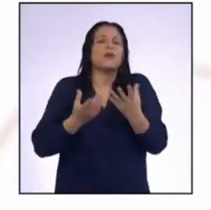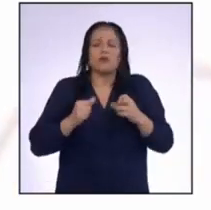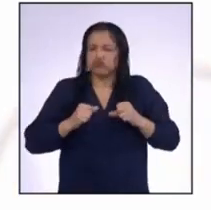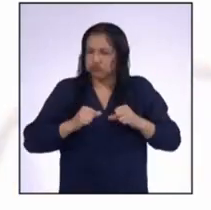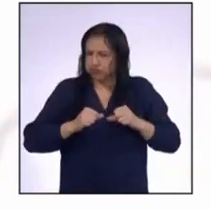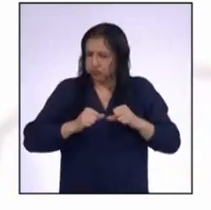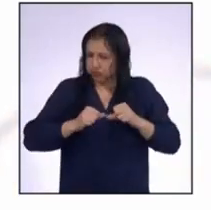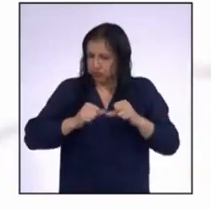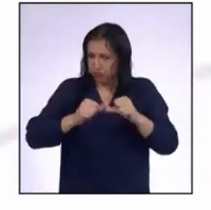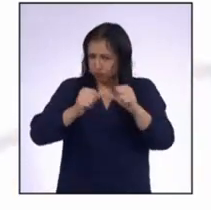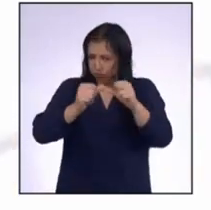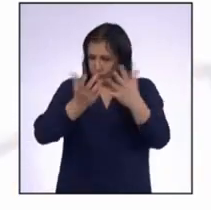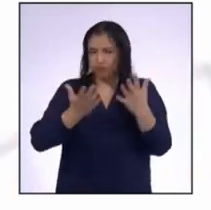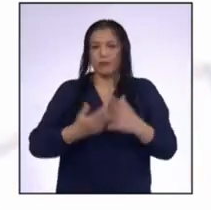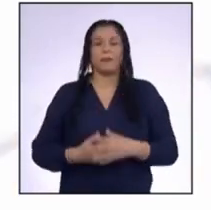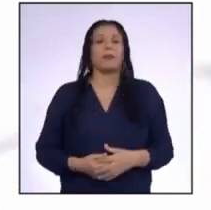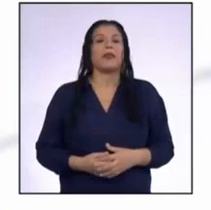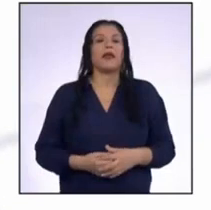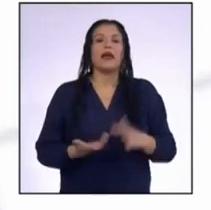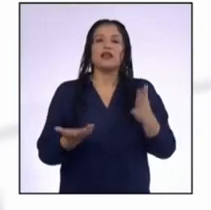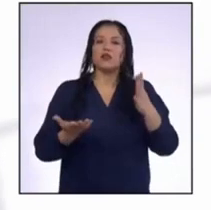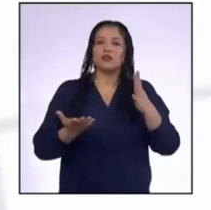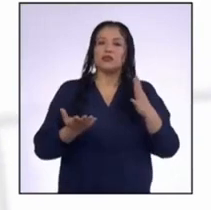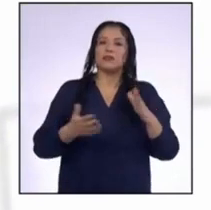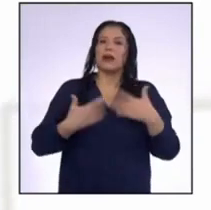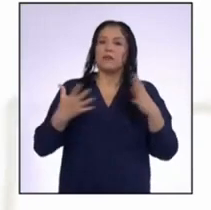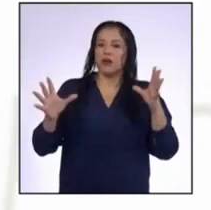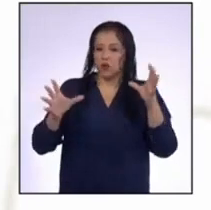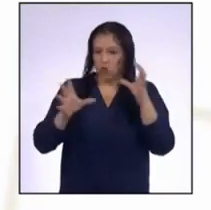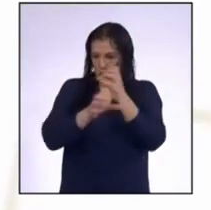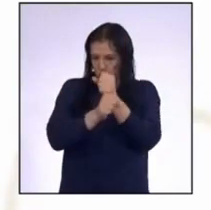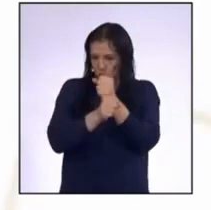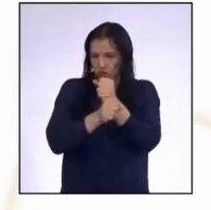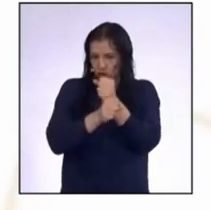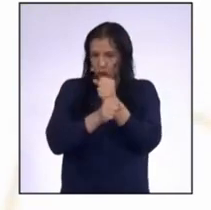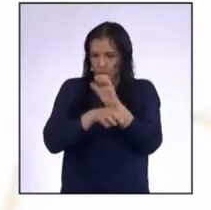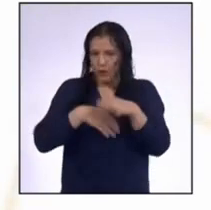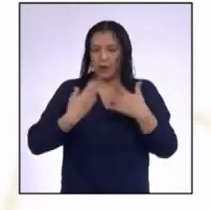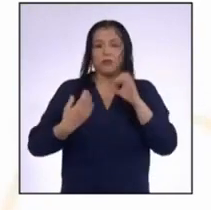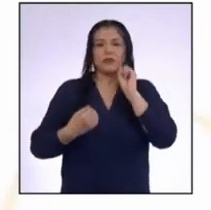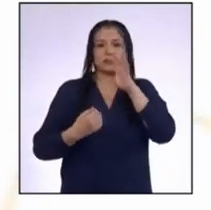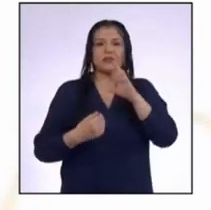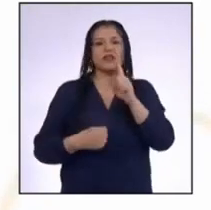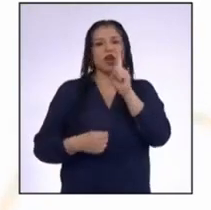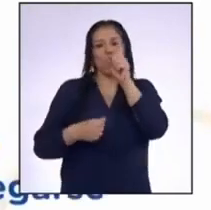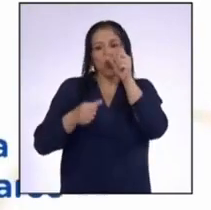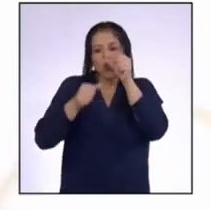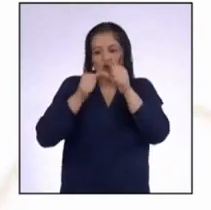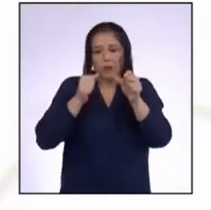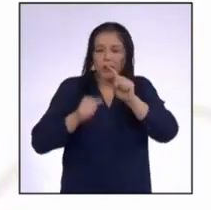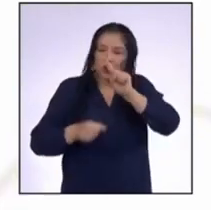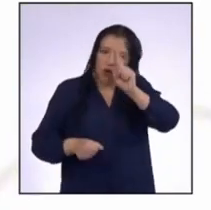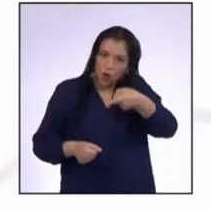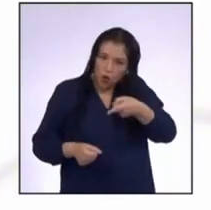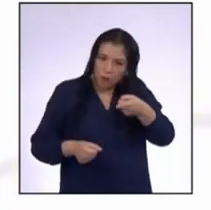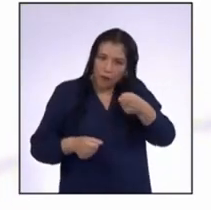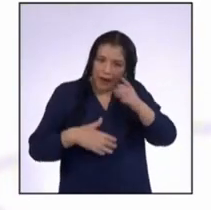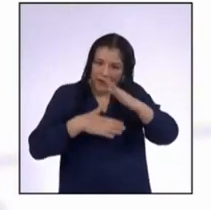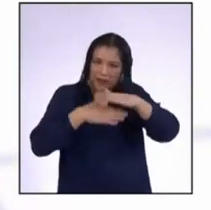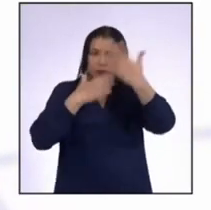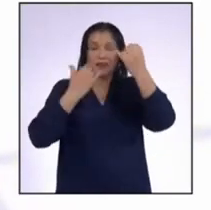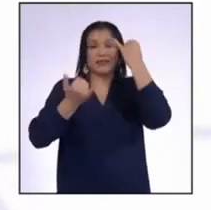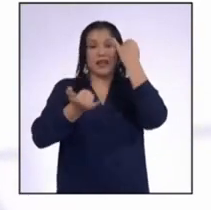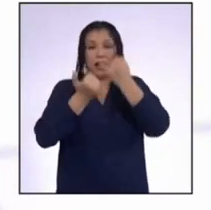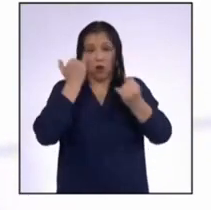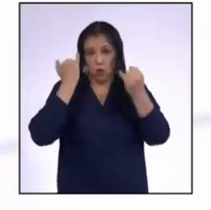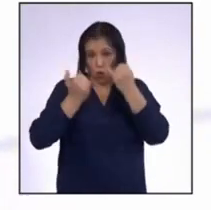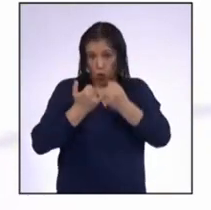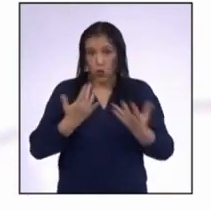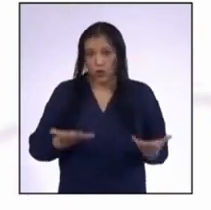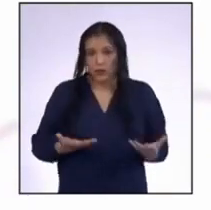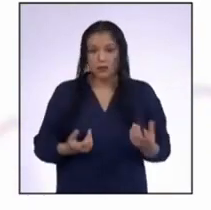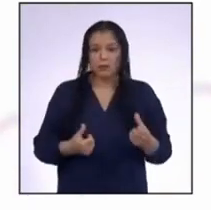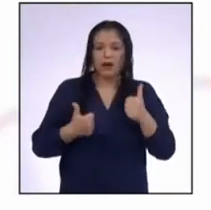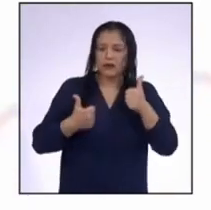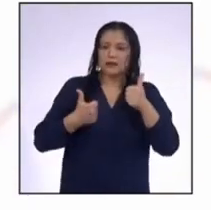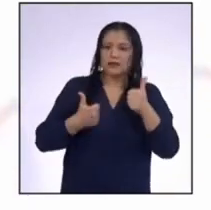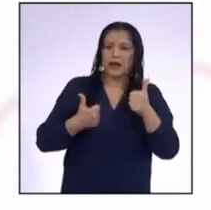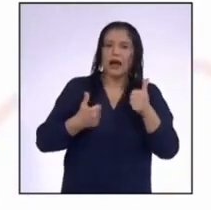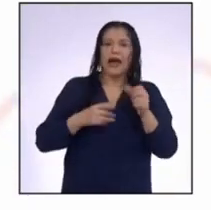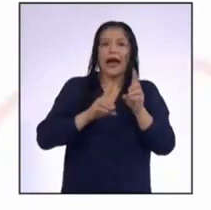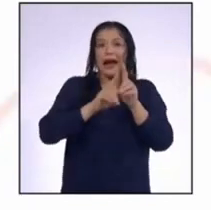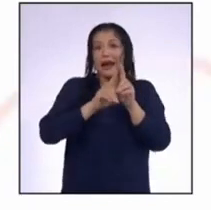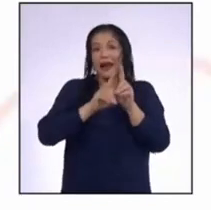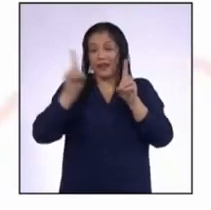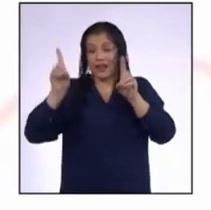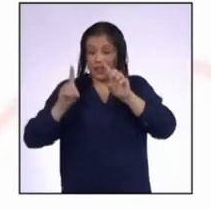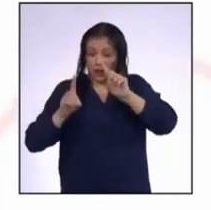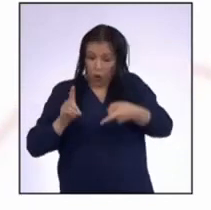mantiene. Entonces, a manera de conclusión diremos que en un número decimal, después de la última cifra significativa a la